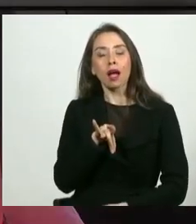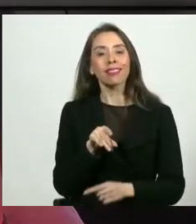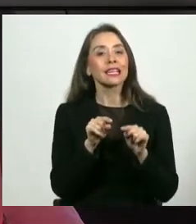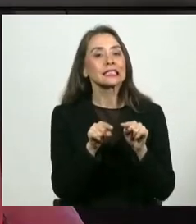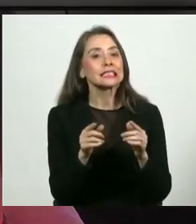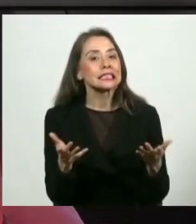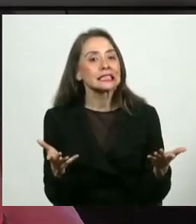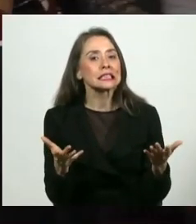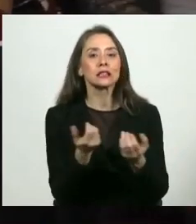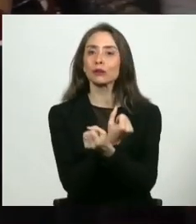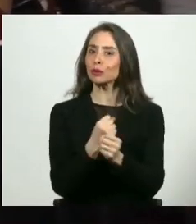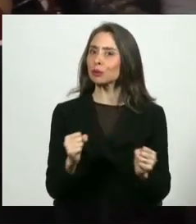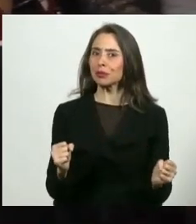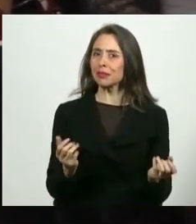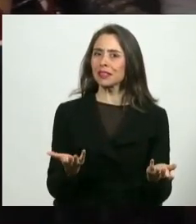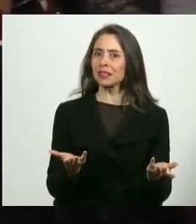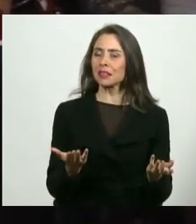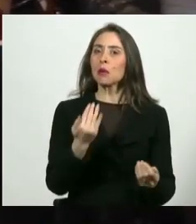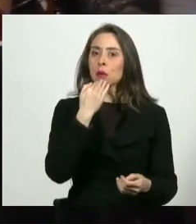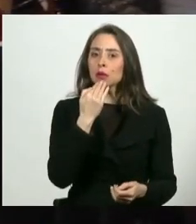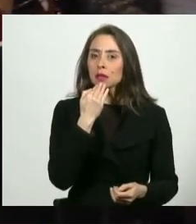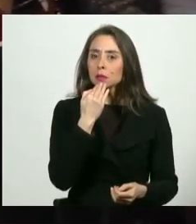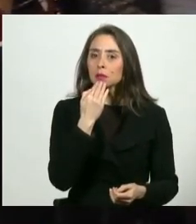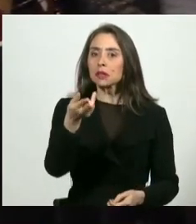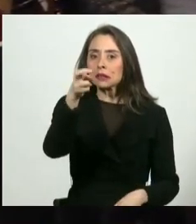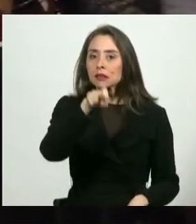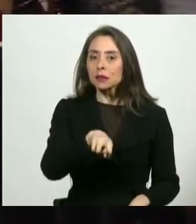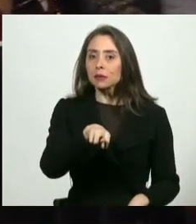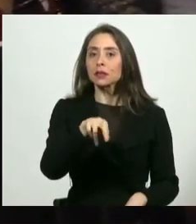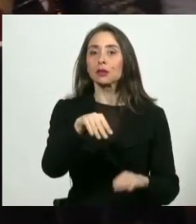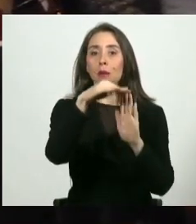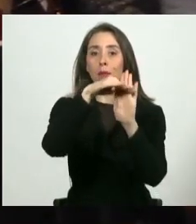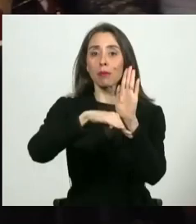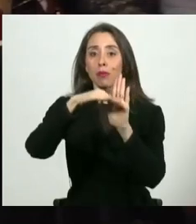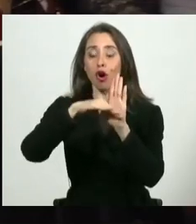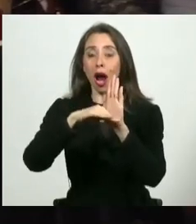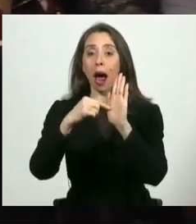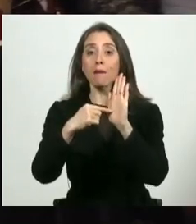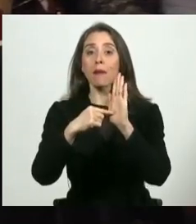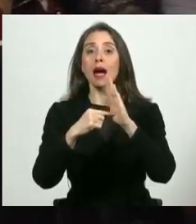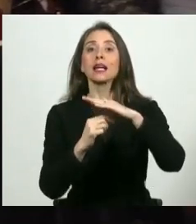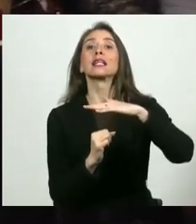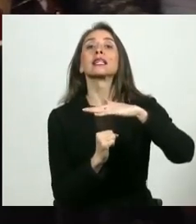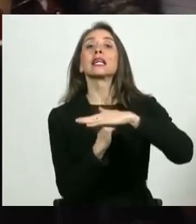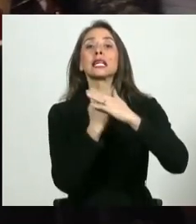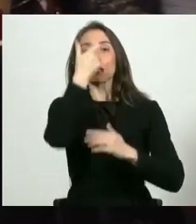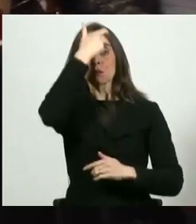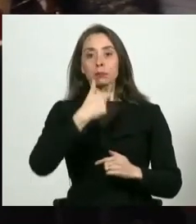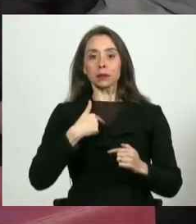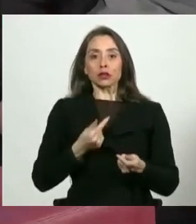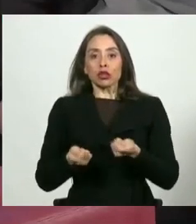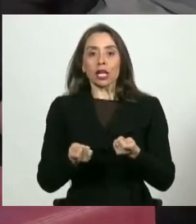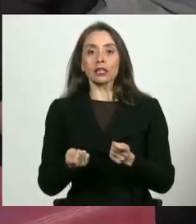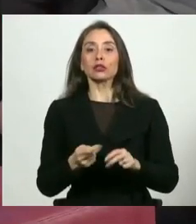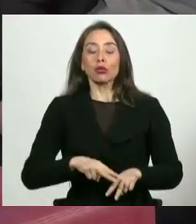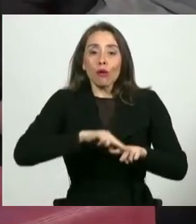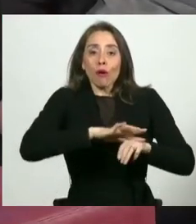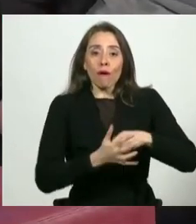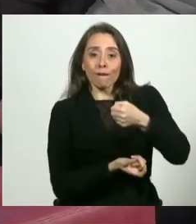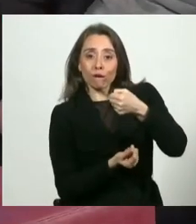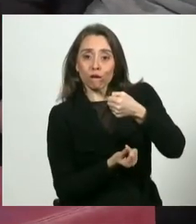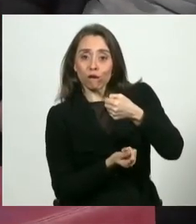creo que no es posible. Hoy día, también vuelvo a insistir, estos programas se sustentan mucho desde la autogestión. Los presupuestos que hay